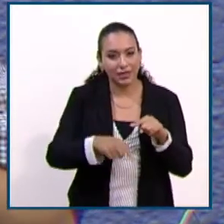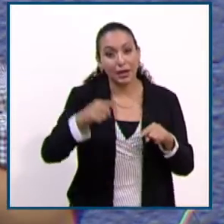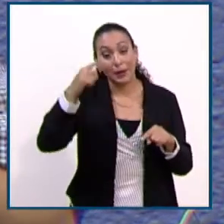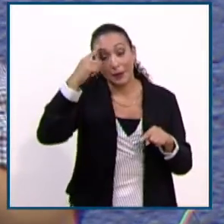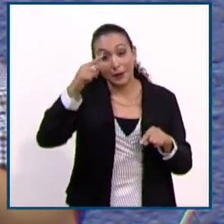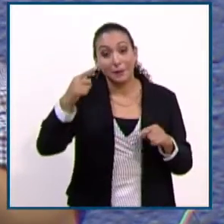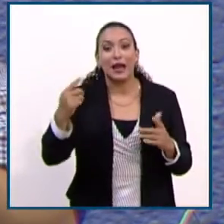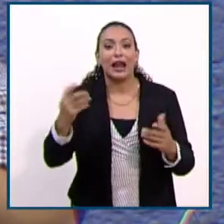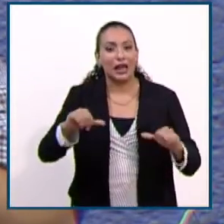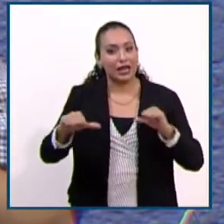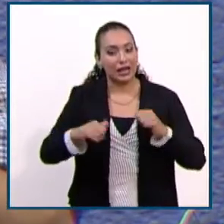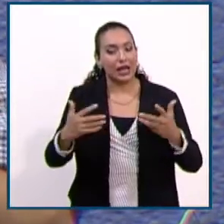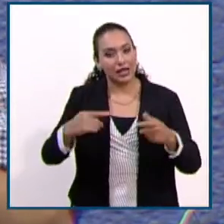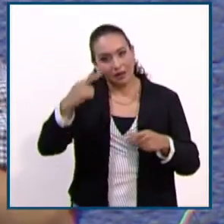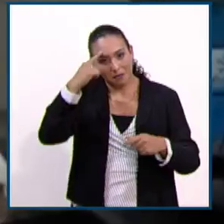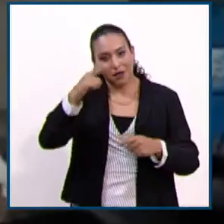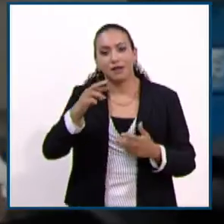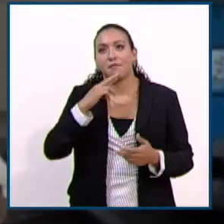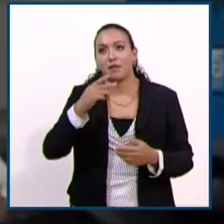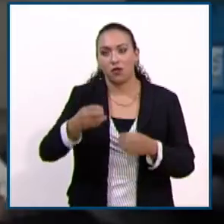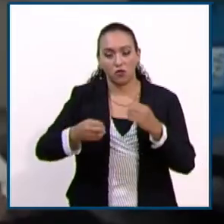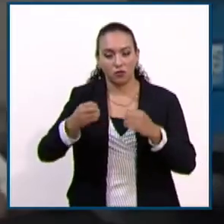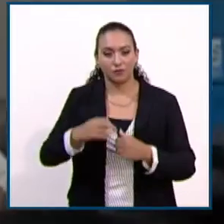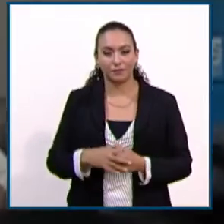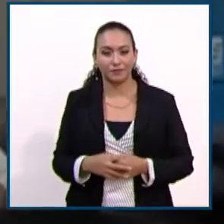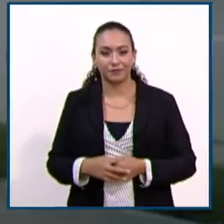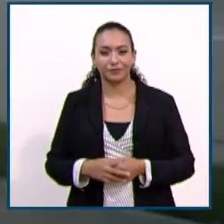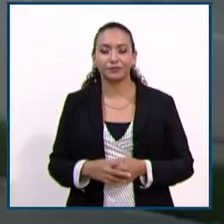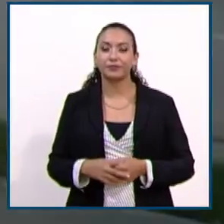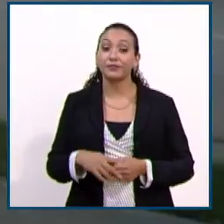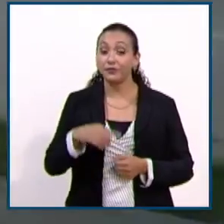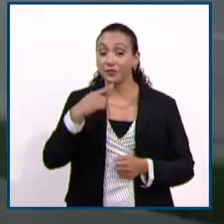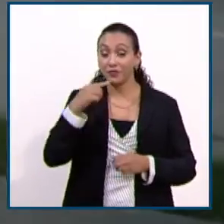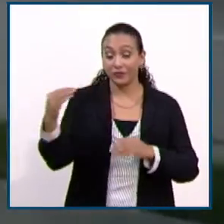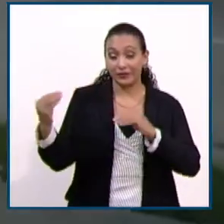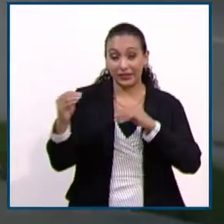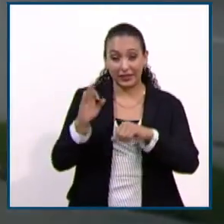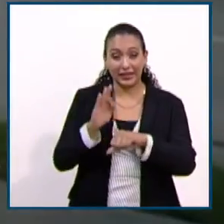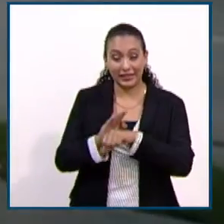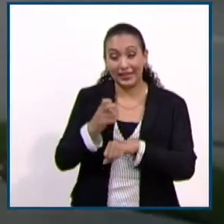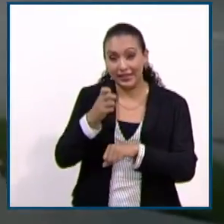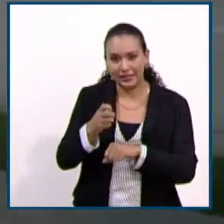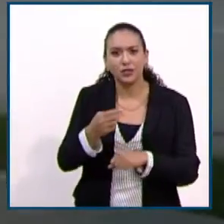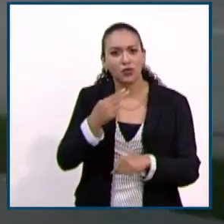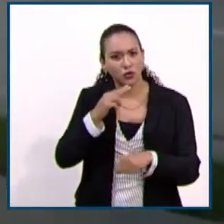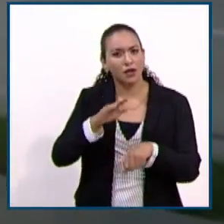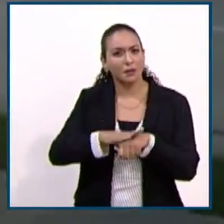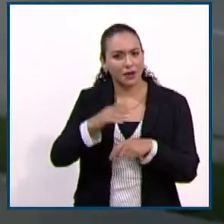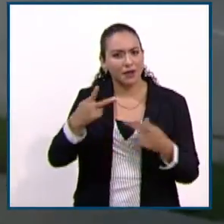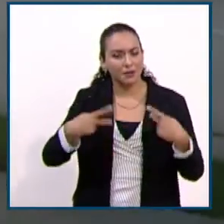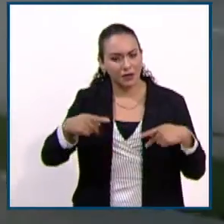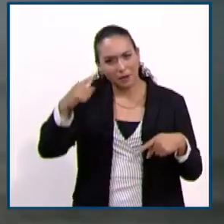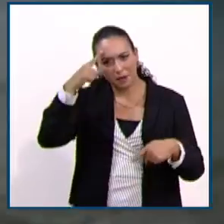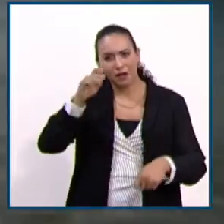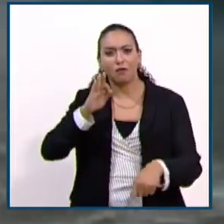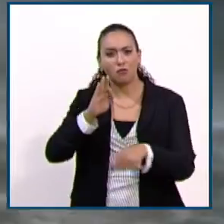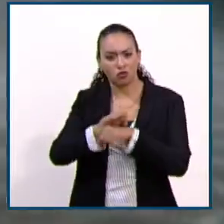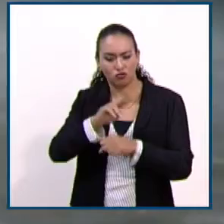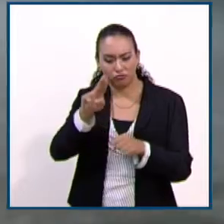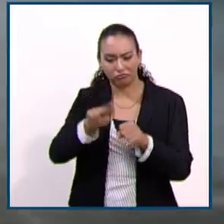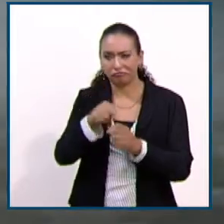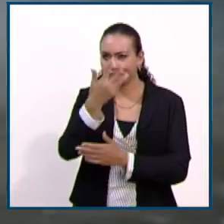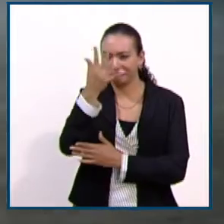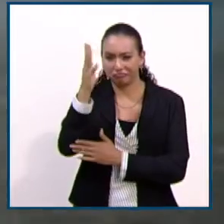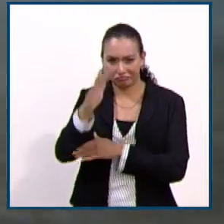de acciones judiciales. Indicó que el amparo es el mecanismo más utilizado para la defensa del medio ambiente. Adelantó